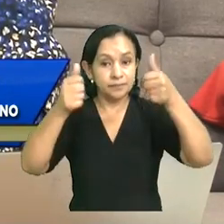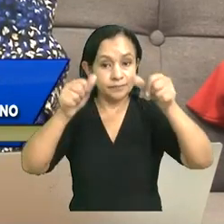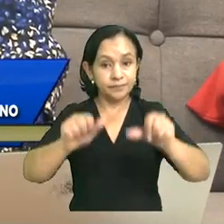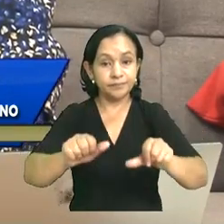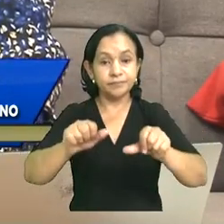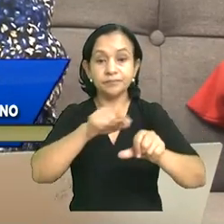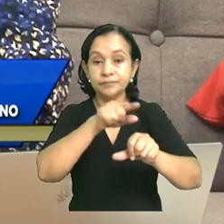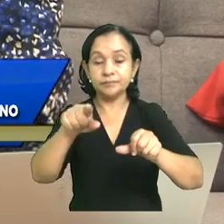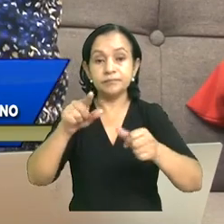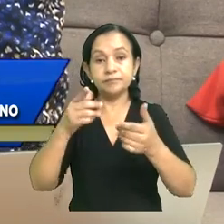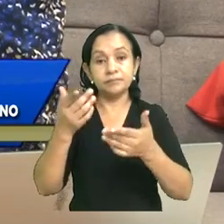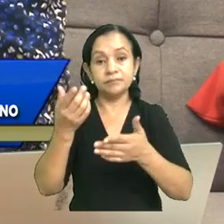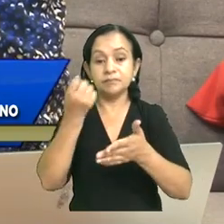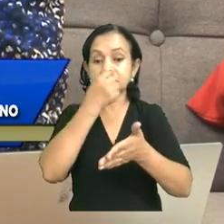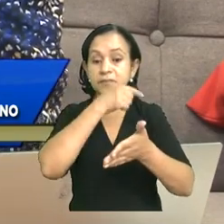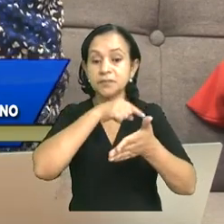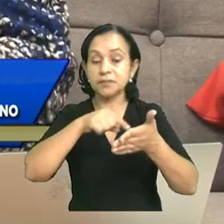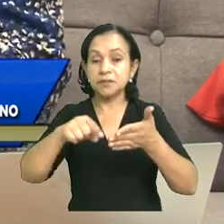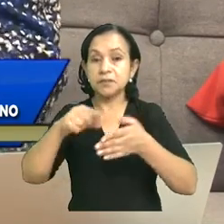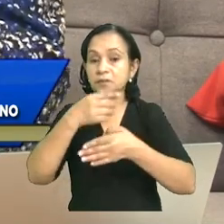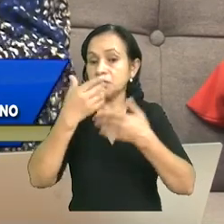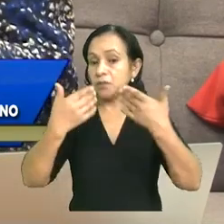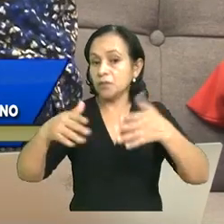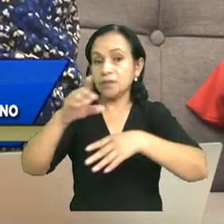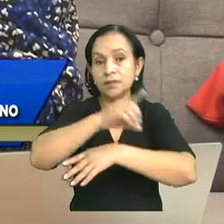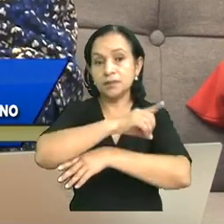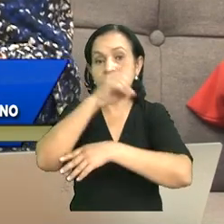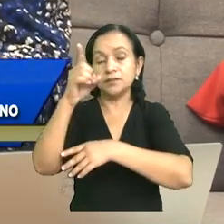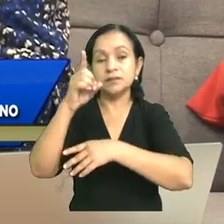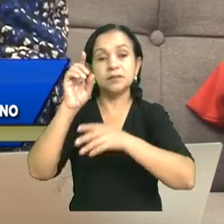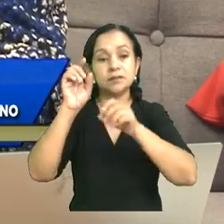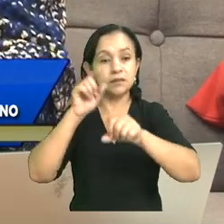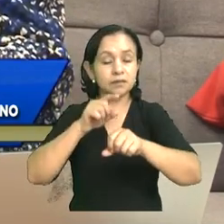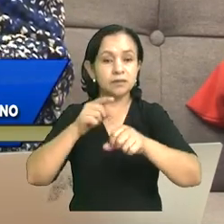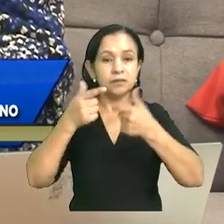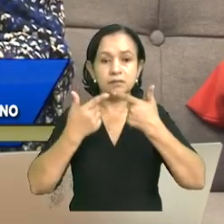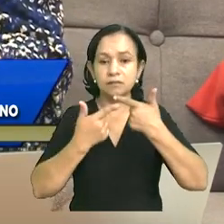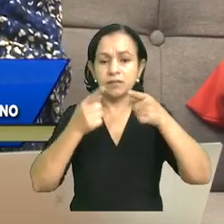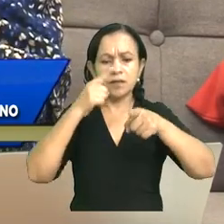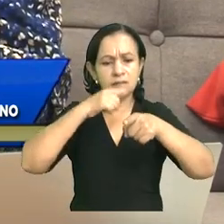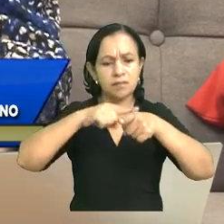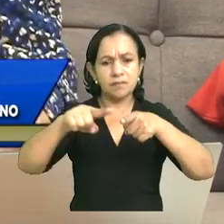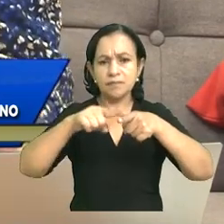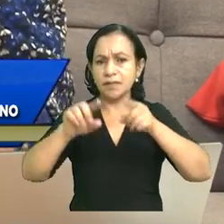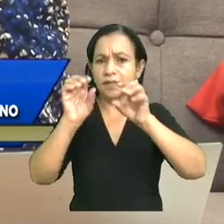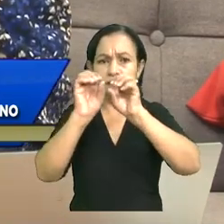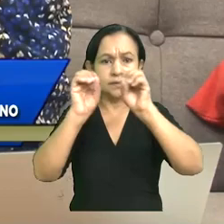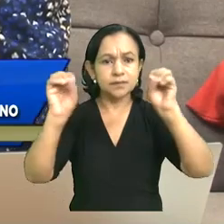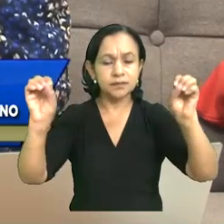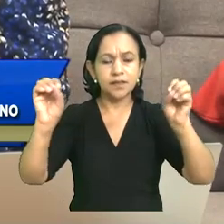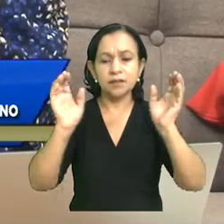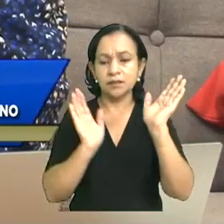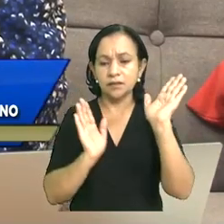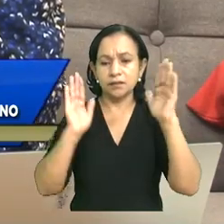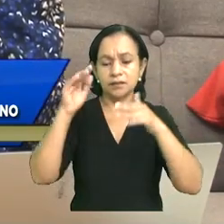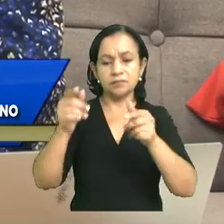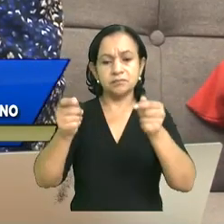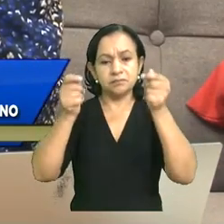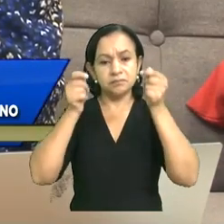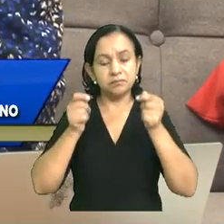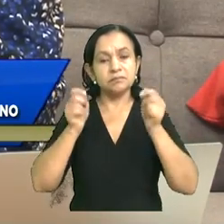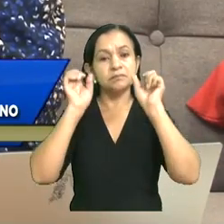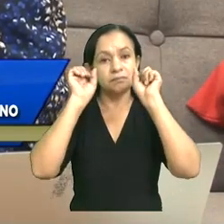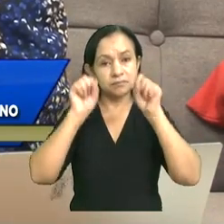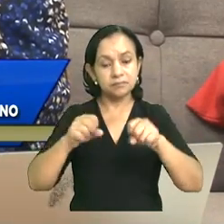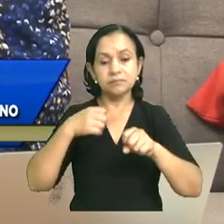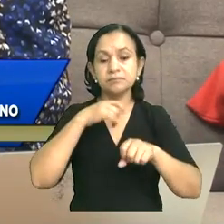con ellos en días de semana, pero es flexible, es gratuito y que además salen con un certificado, donde eso